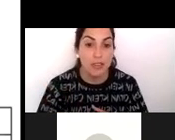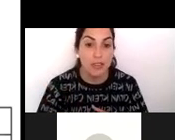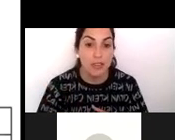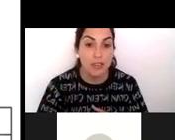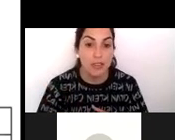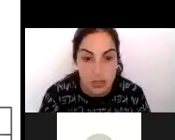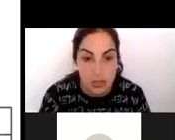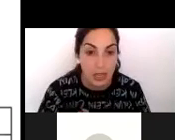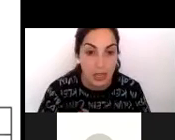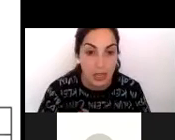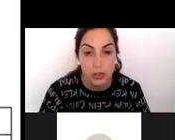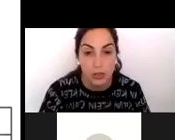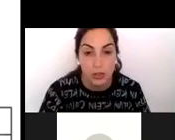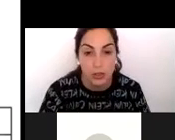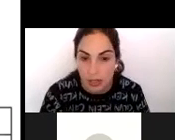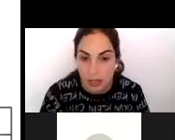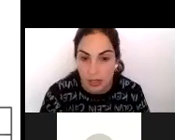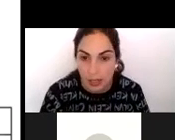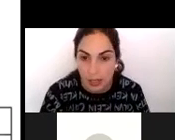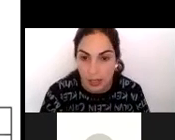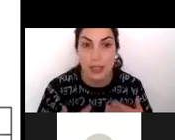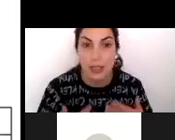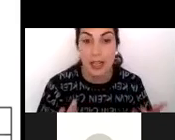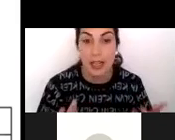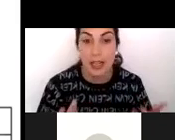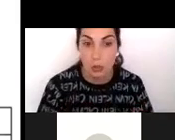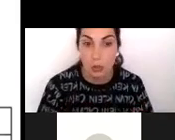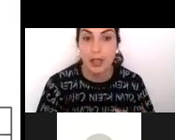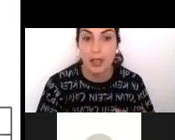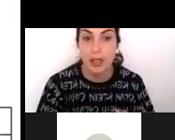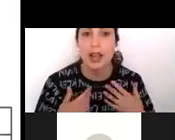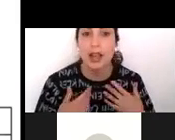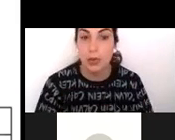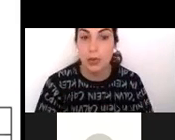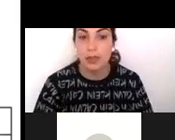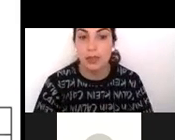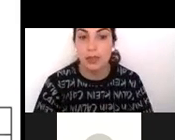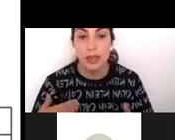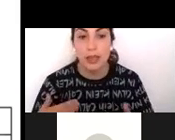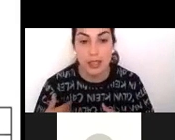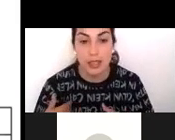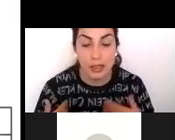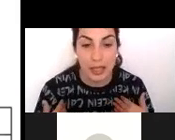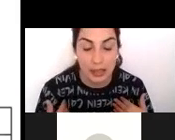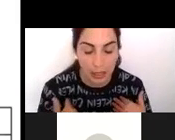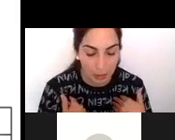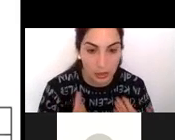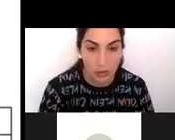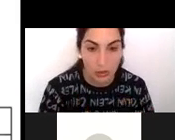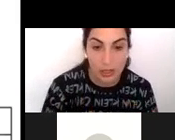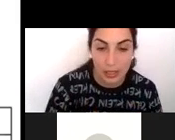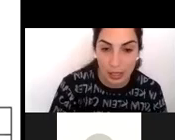reconciliación entre ambos jugadores de la selección chilena y la segunda la muerte de este